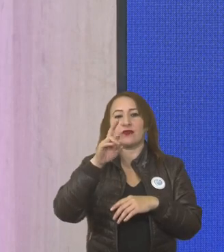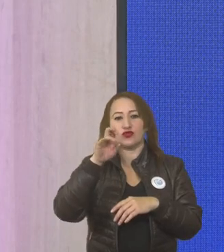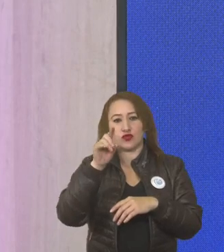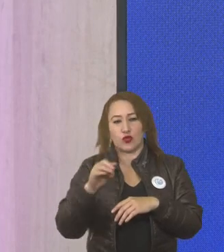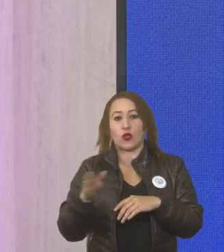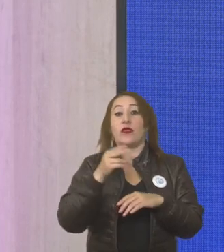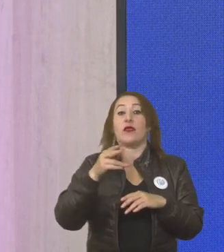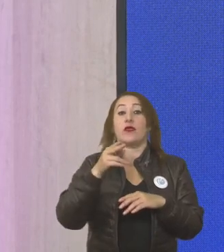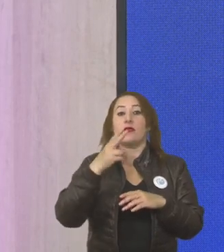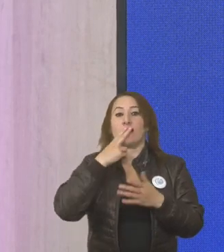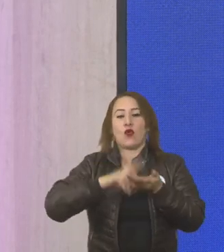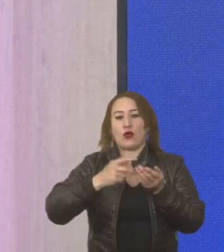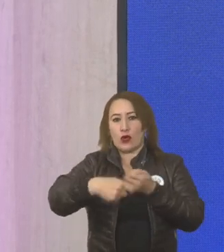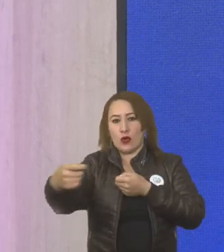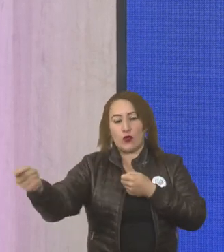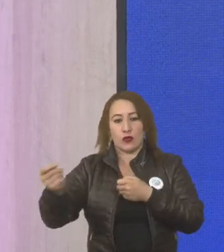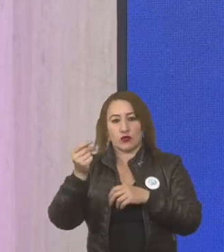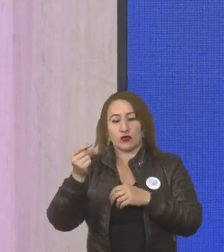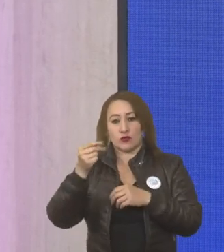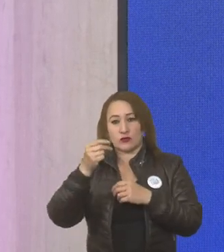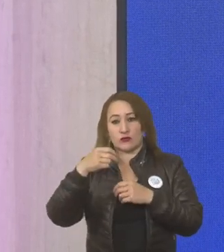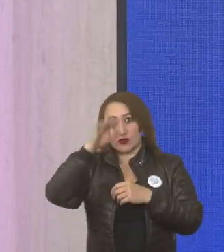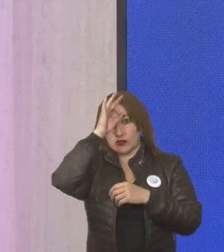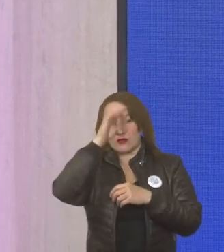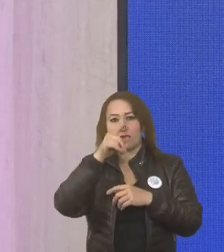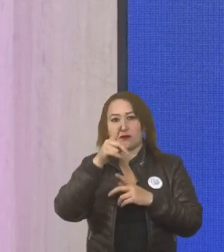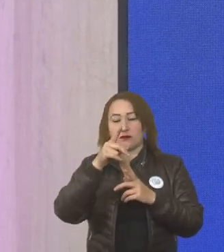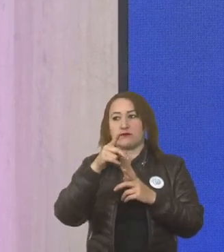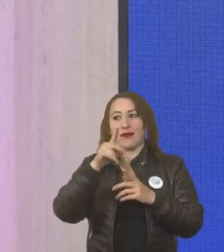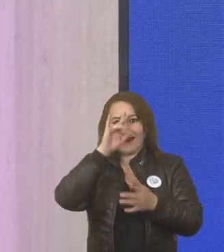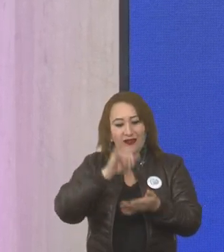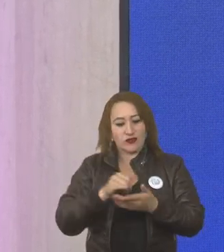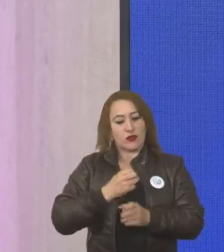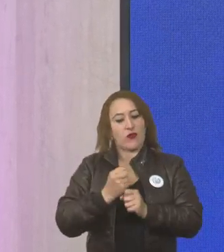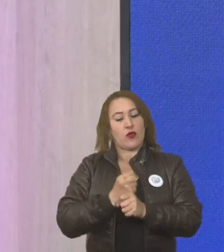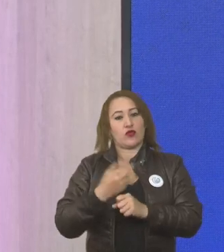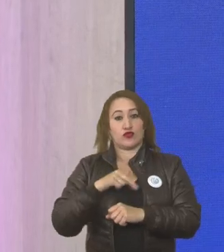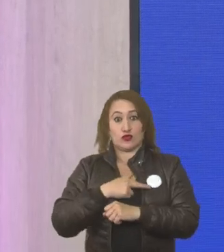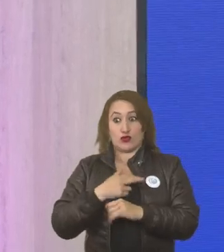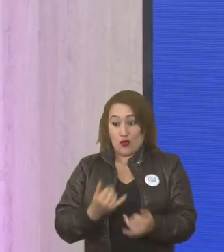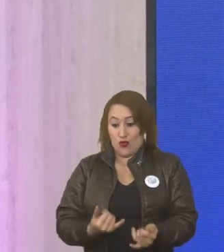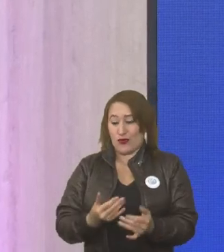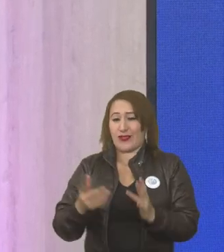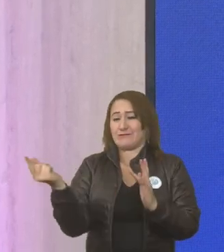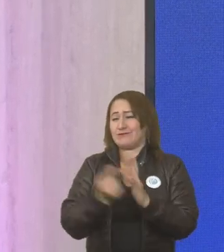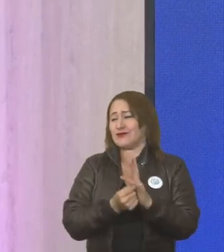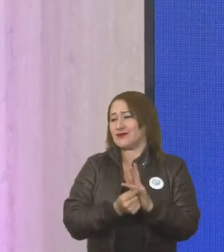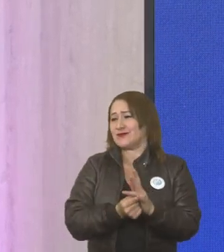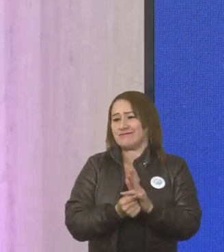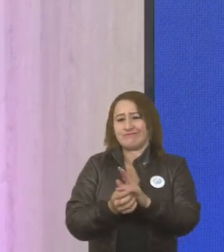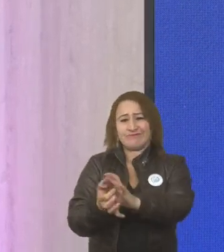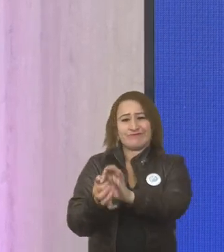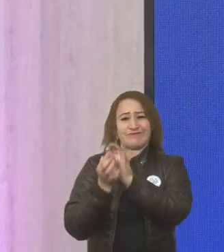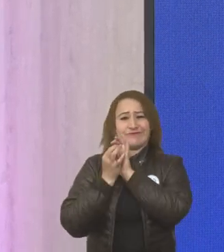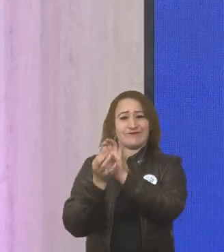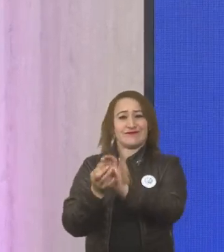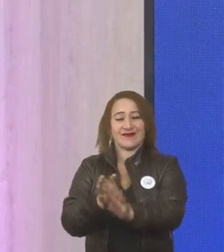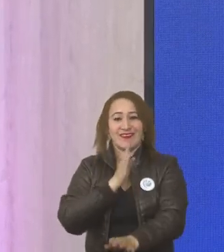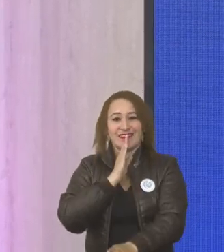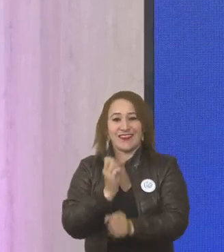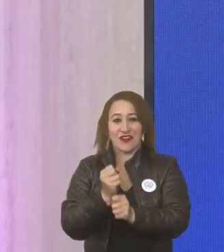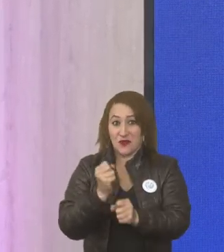de Inocentes, porque creyó en el trabajo que estábamos haciendo. Y hoy en día, nuestro marido amado y con el que más trabajamos es